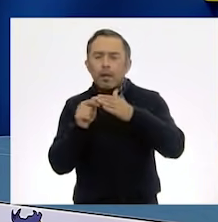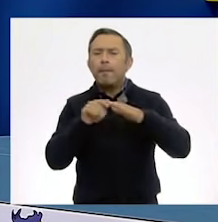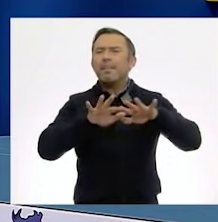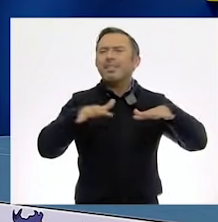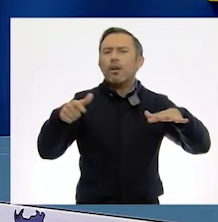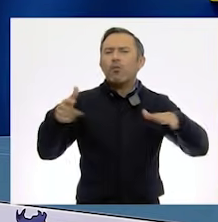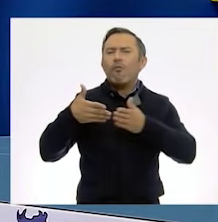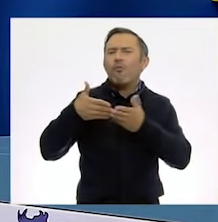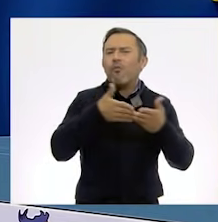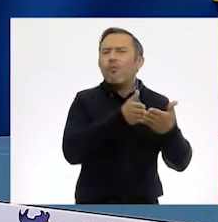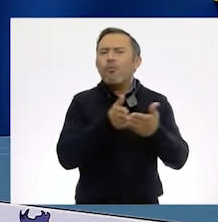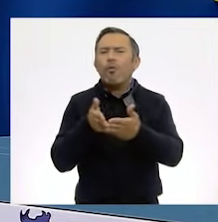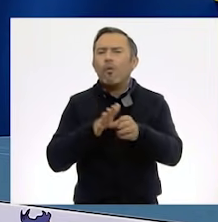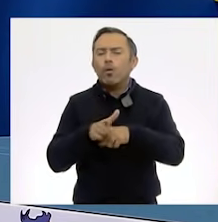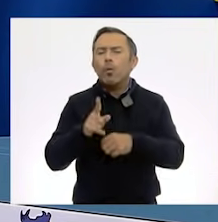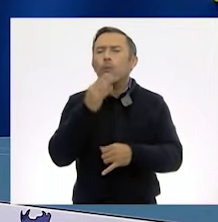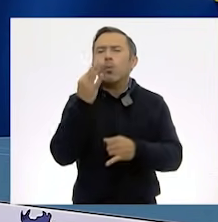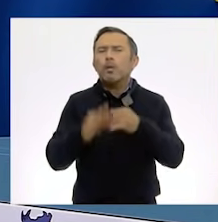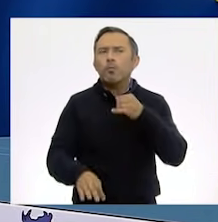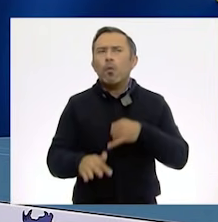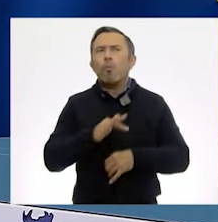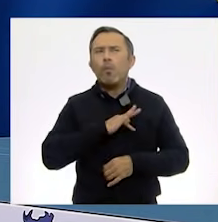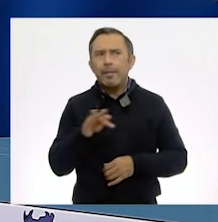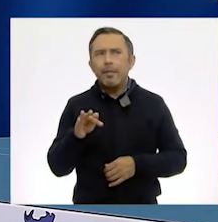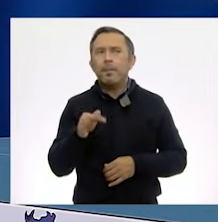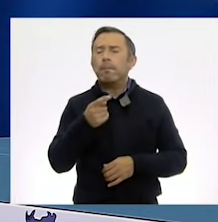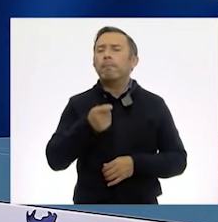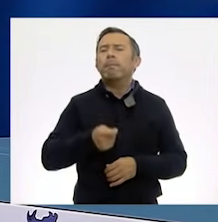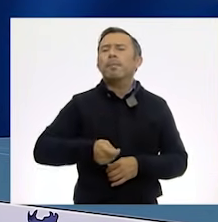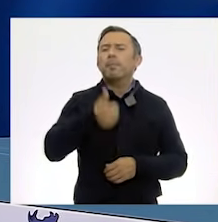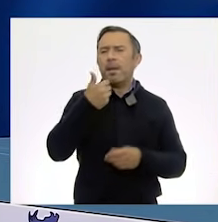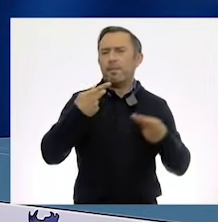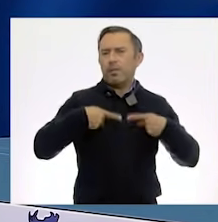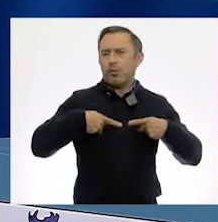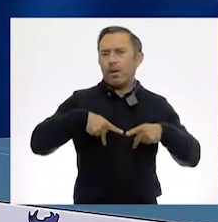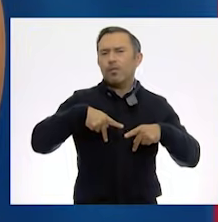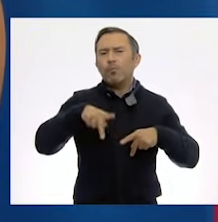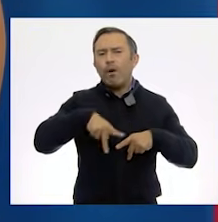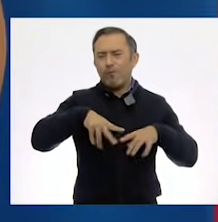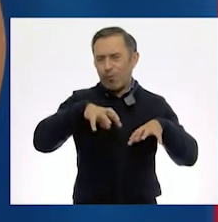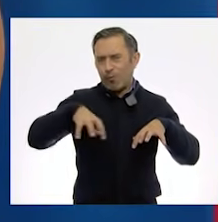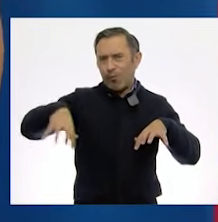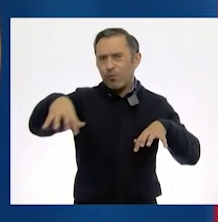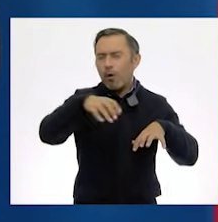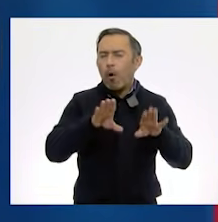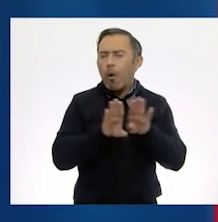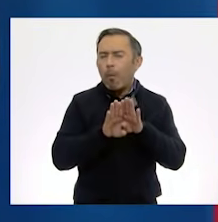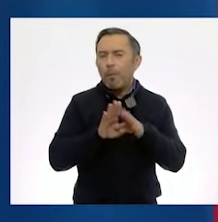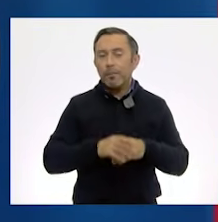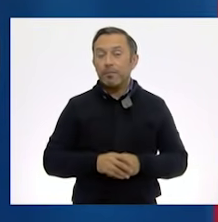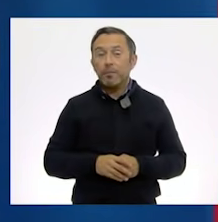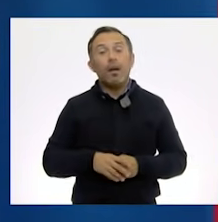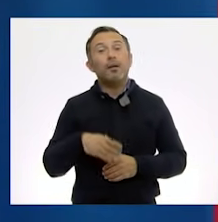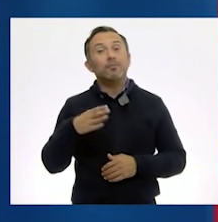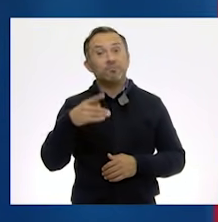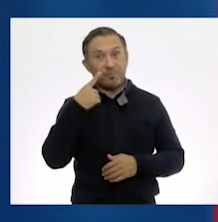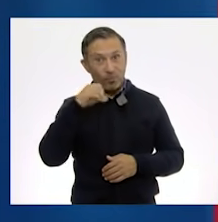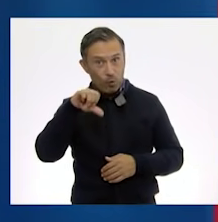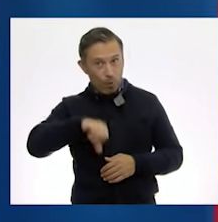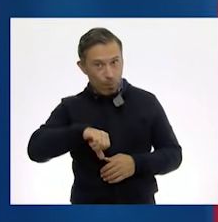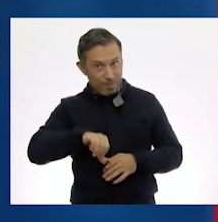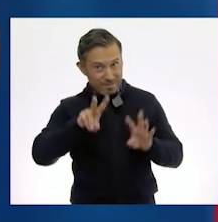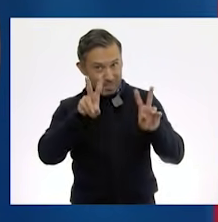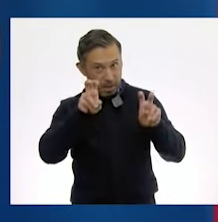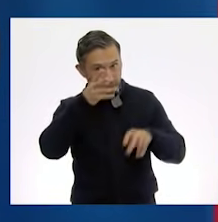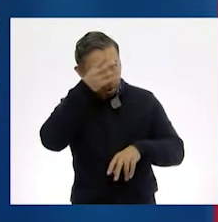trascendencia del mar Mediterráneo para el desarrollo de las primeras civilizaciones. Pues les comparto que de lo que aprendí hoy